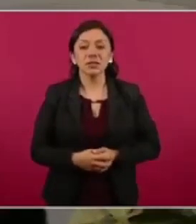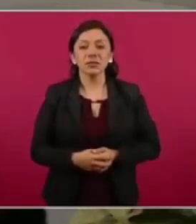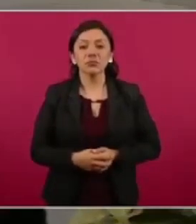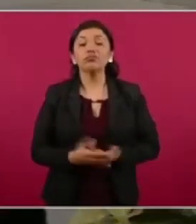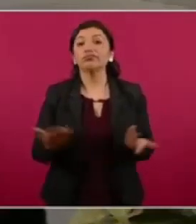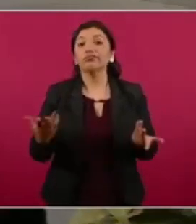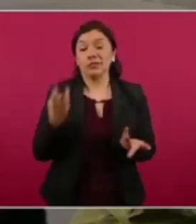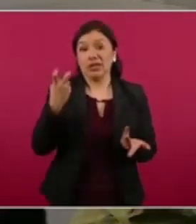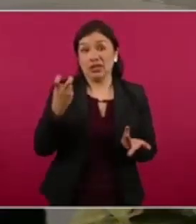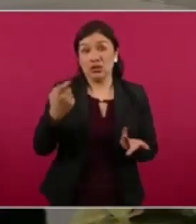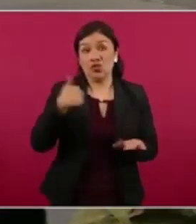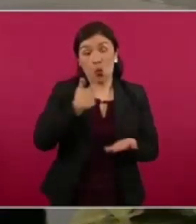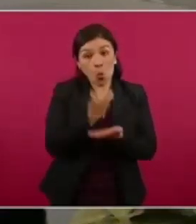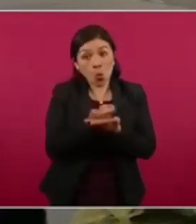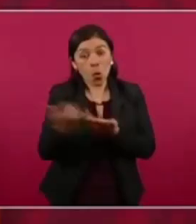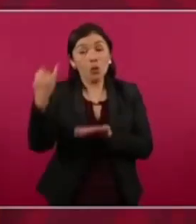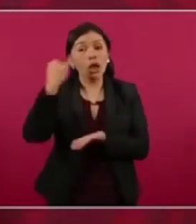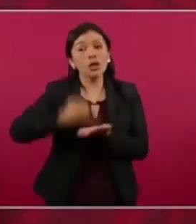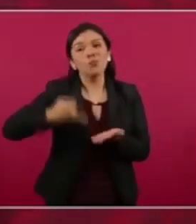porque no estamos cobrando este impuesto